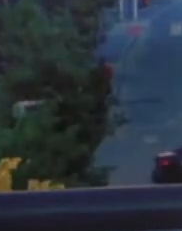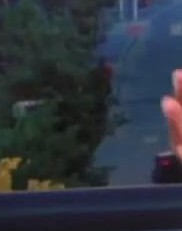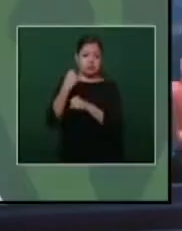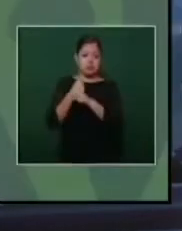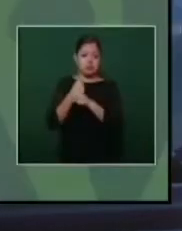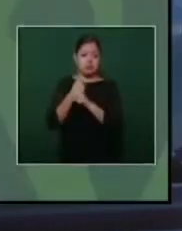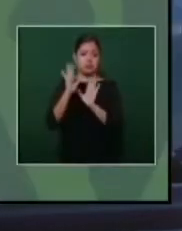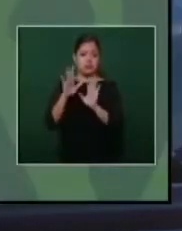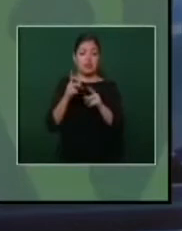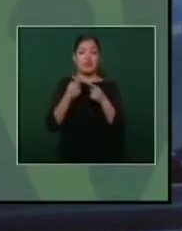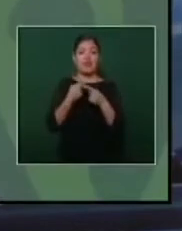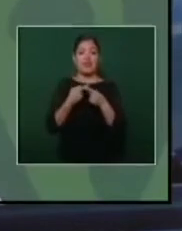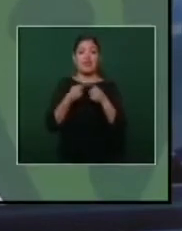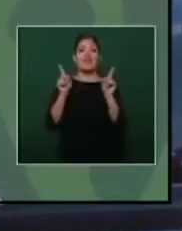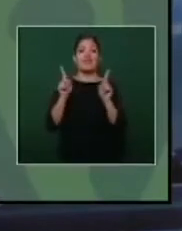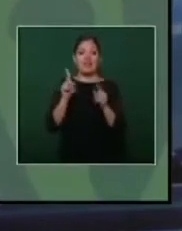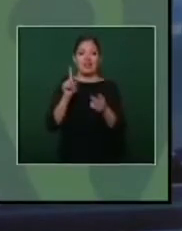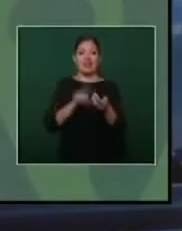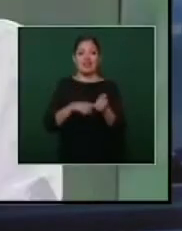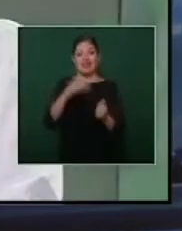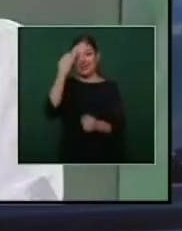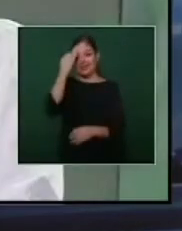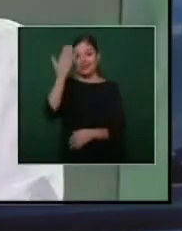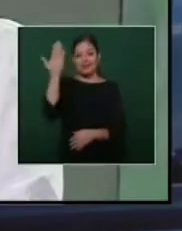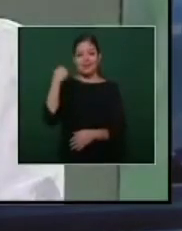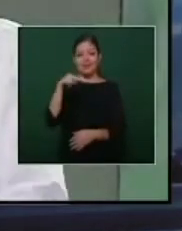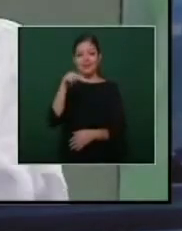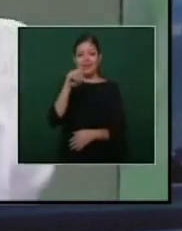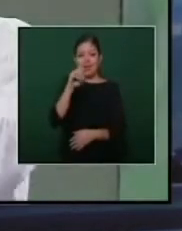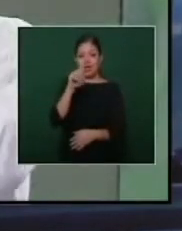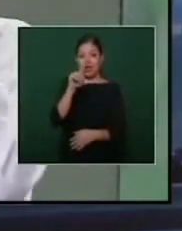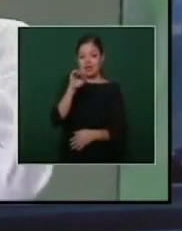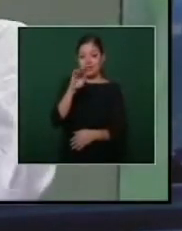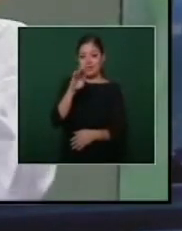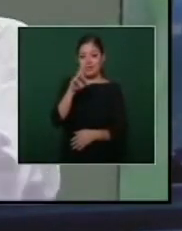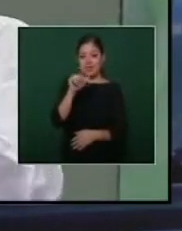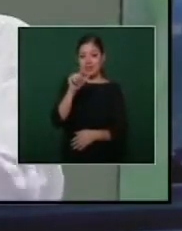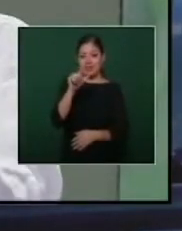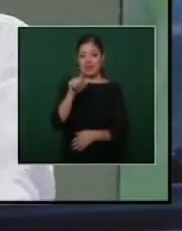mexicanos, ya que dio a conocer que seguirá laborando,